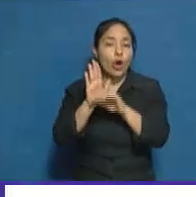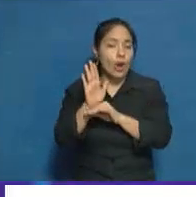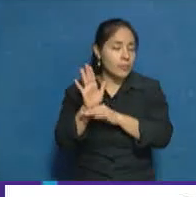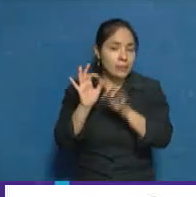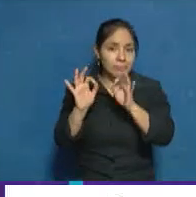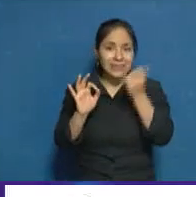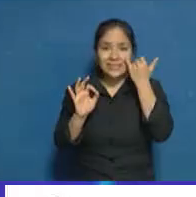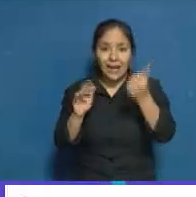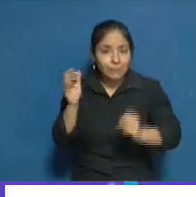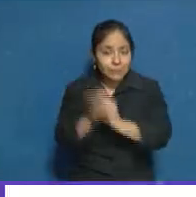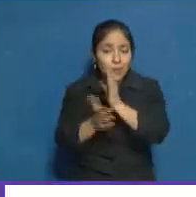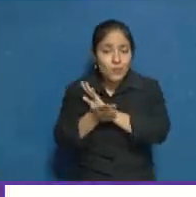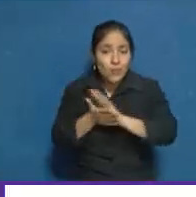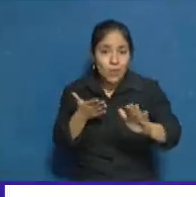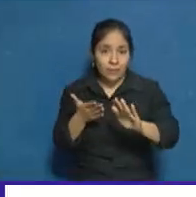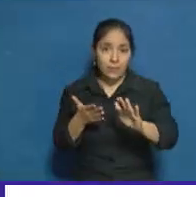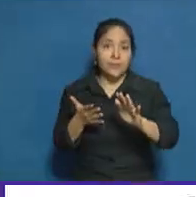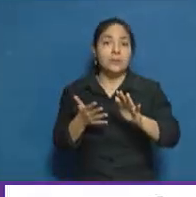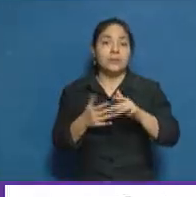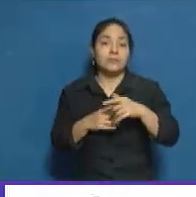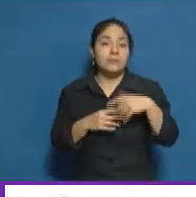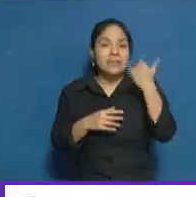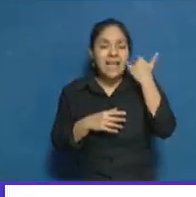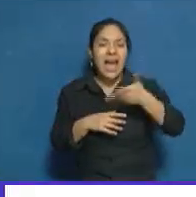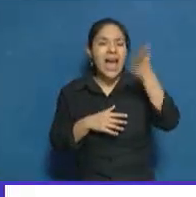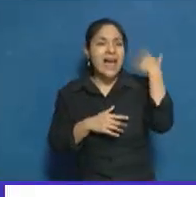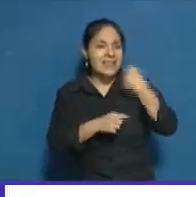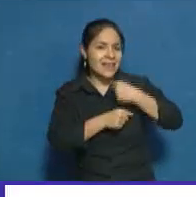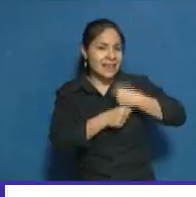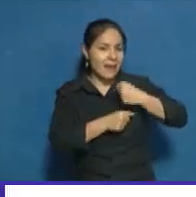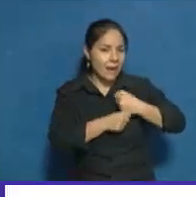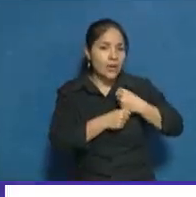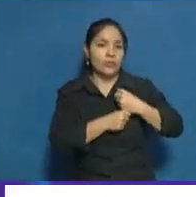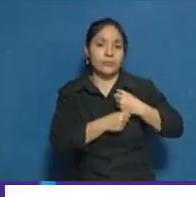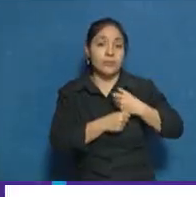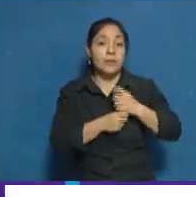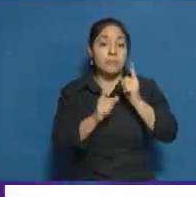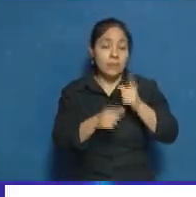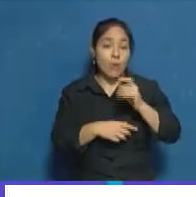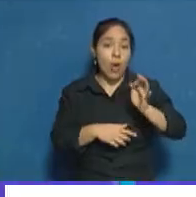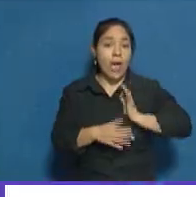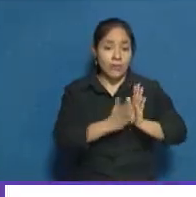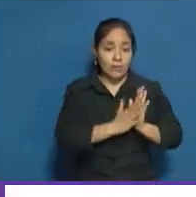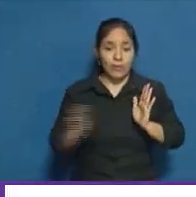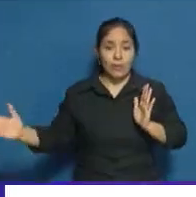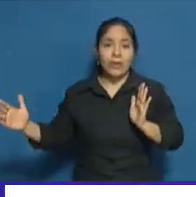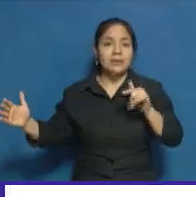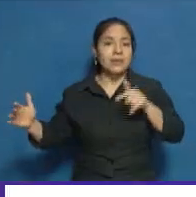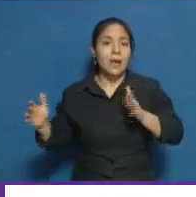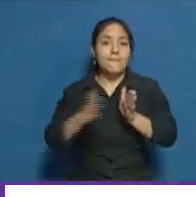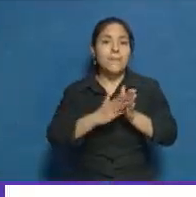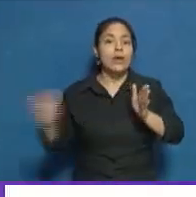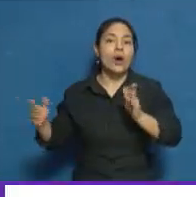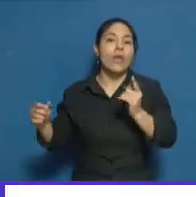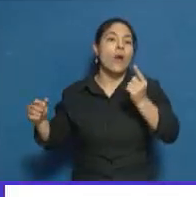acaba de salir, continuando con muchas de las acciones que ya veníamos desarrollando. Seguimos considerando el año como un periodo único, no